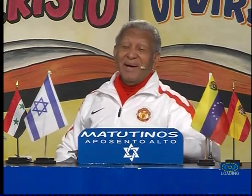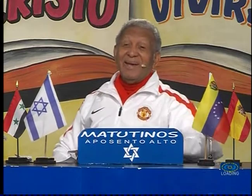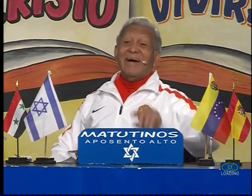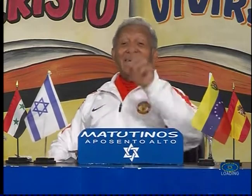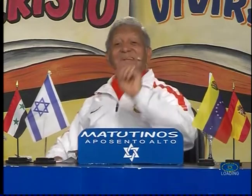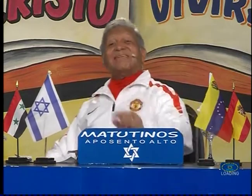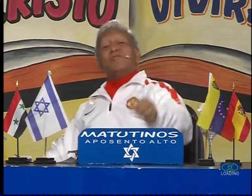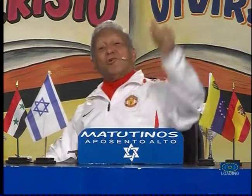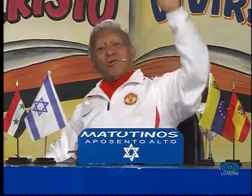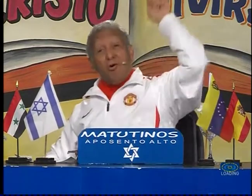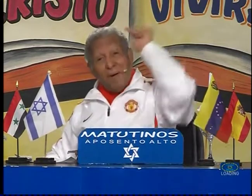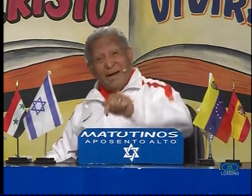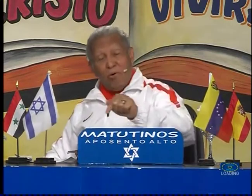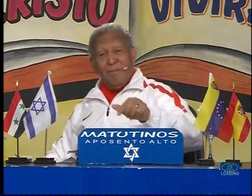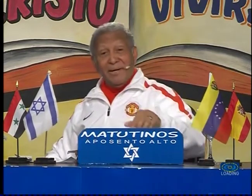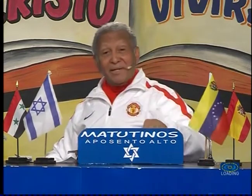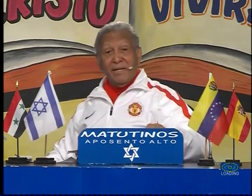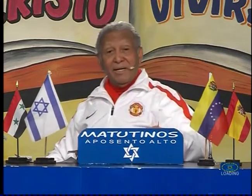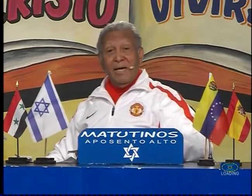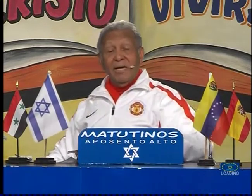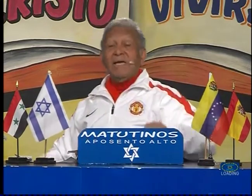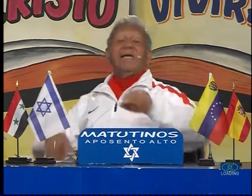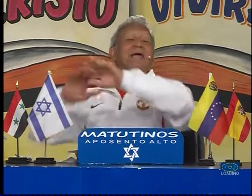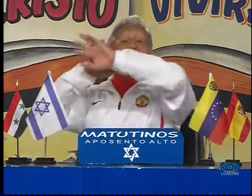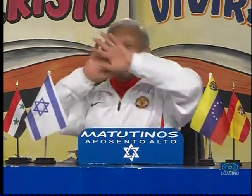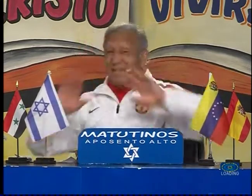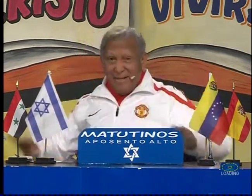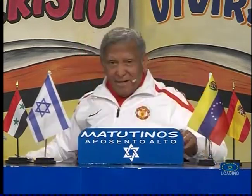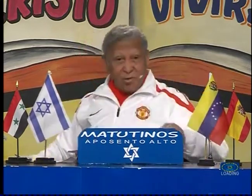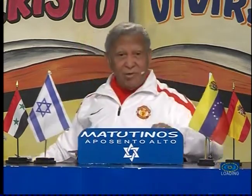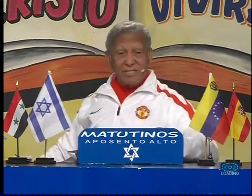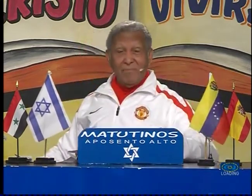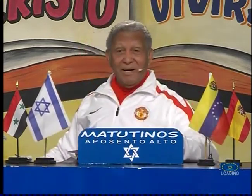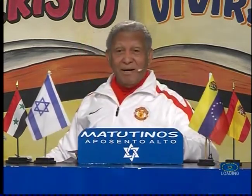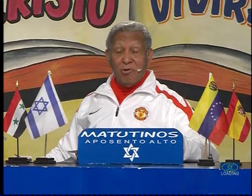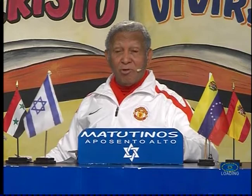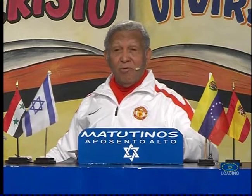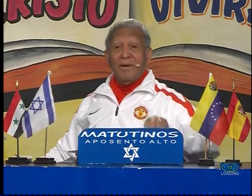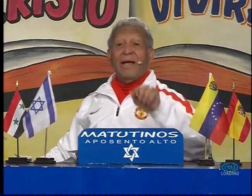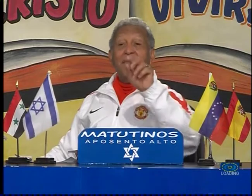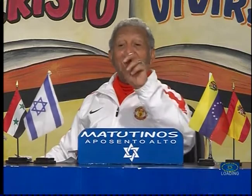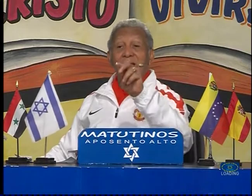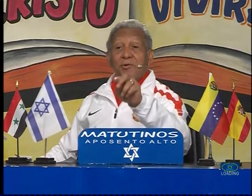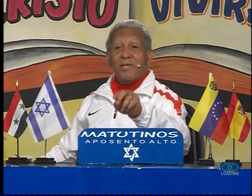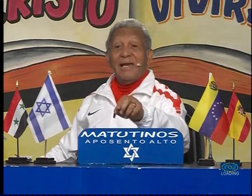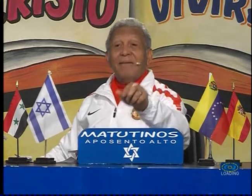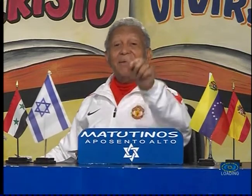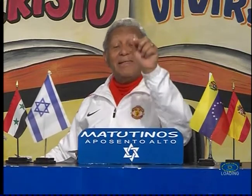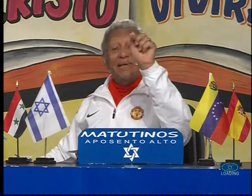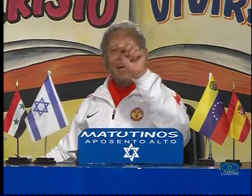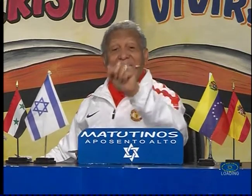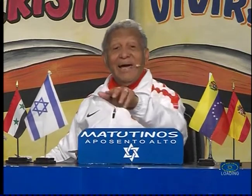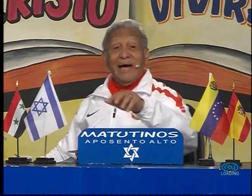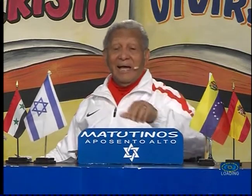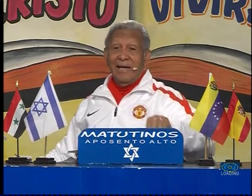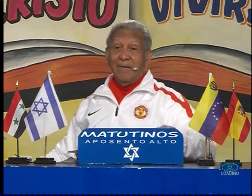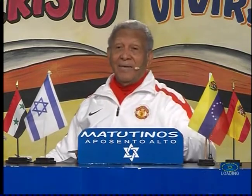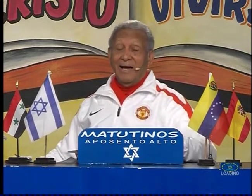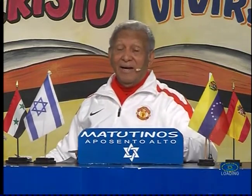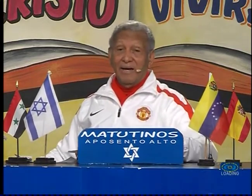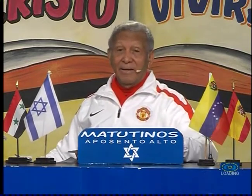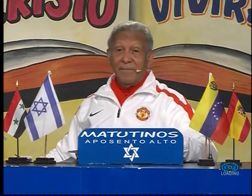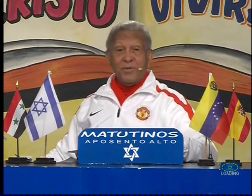es lesbiana, el Señor lo va a convertir y le va a quitar todas esas malas costumbres para que usted le predique a